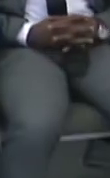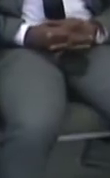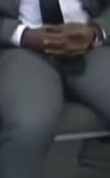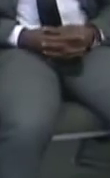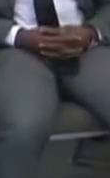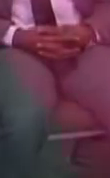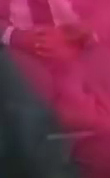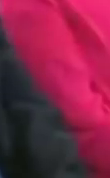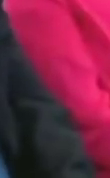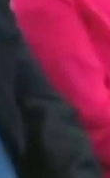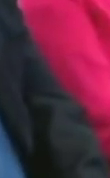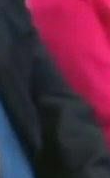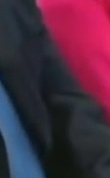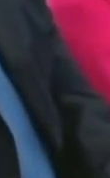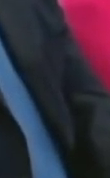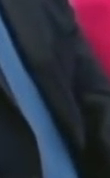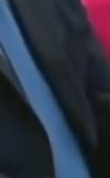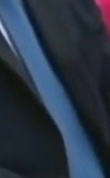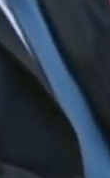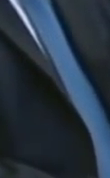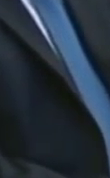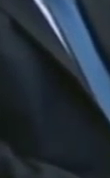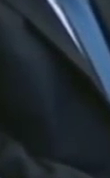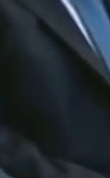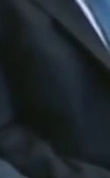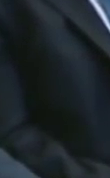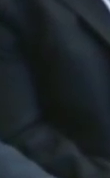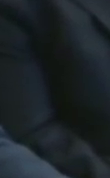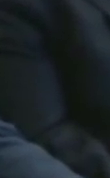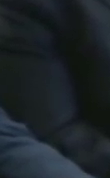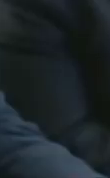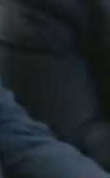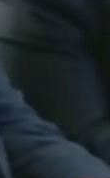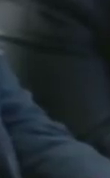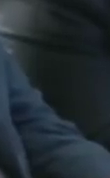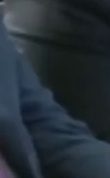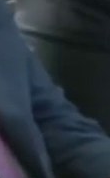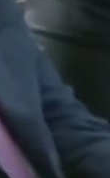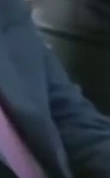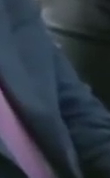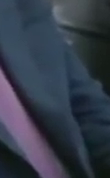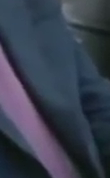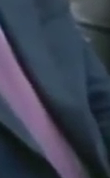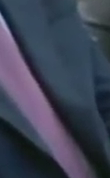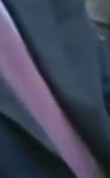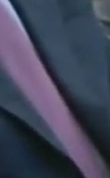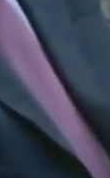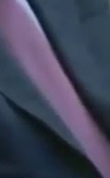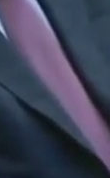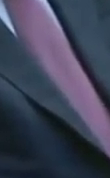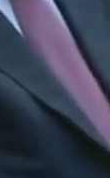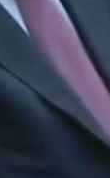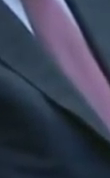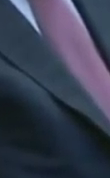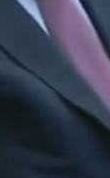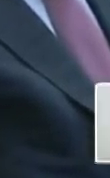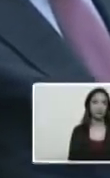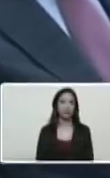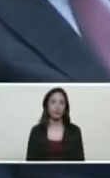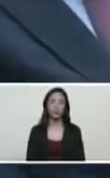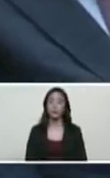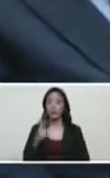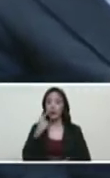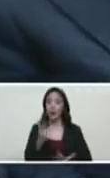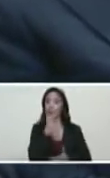Caracas. La mejor forma, creo yo, de verdad, de defender la verdad de Venezuela